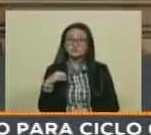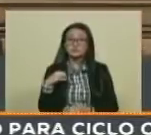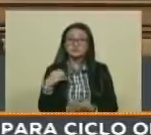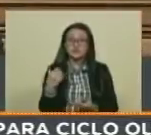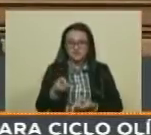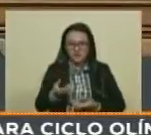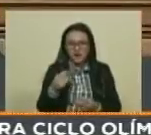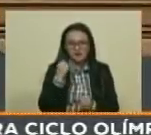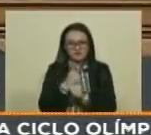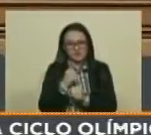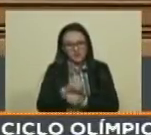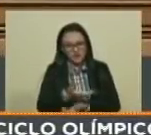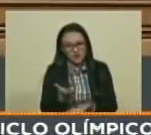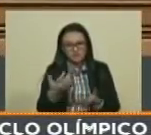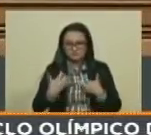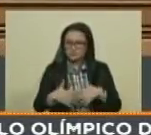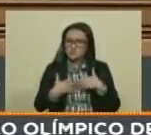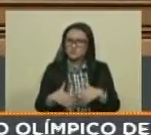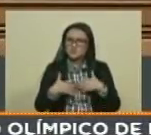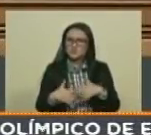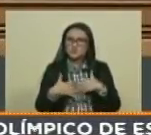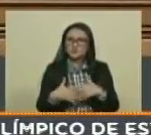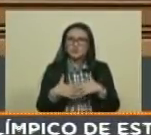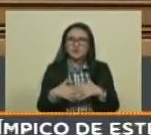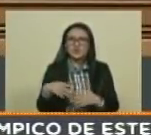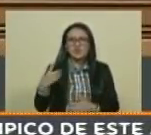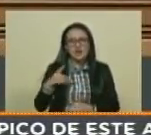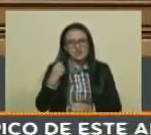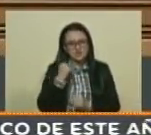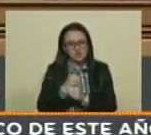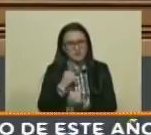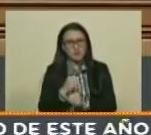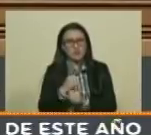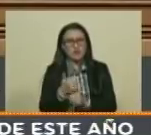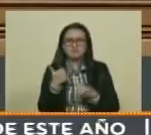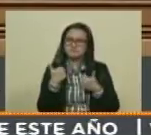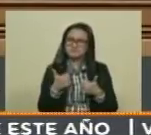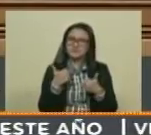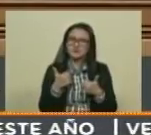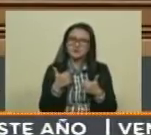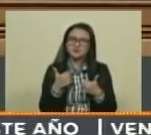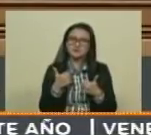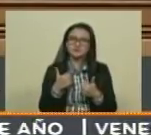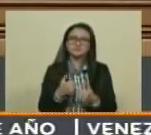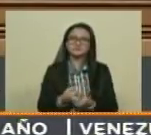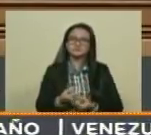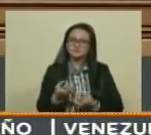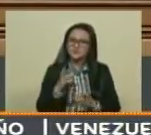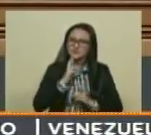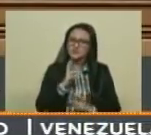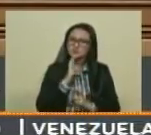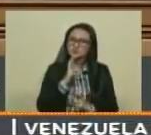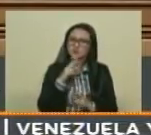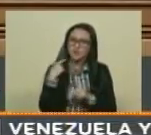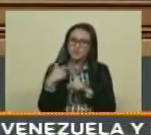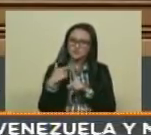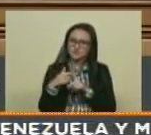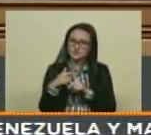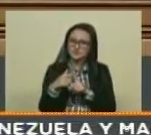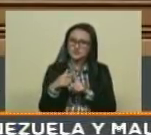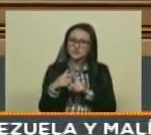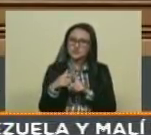empleo, que produzca derechos laborales, que le dé resultados a la nación